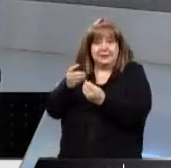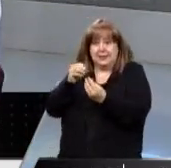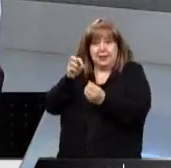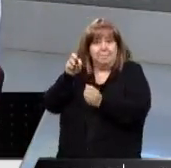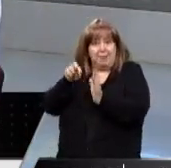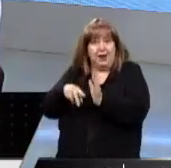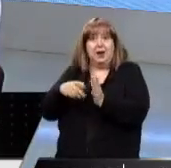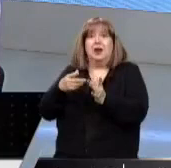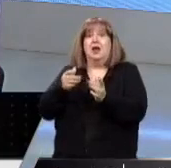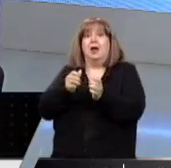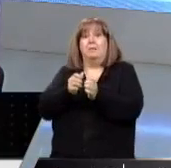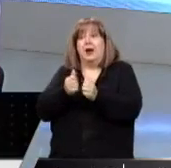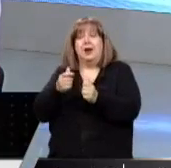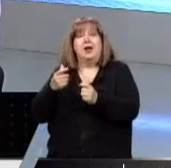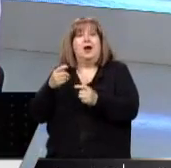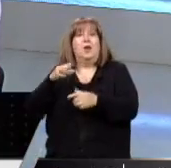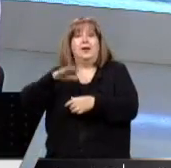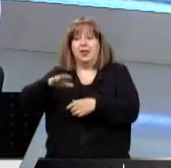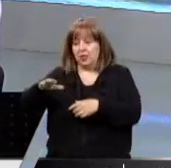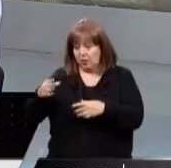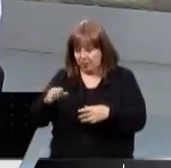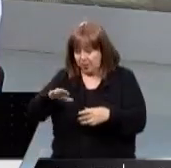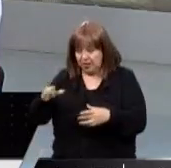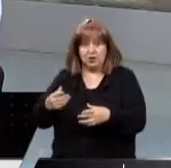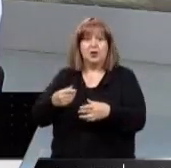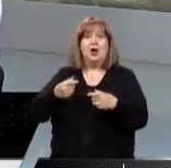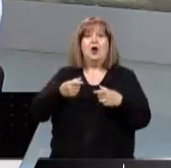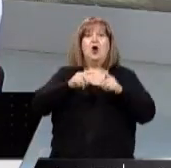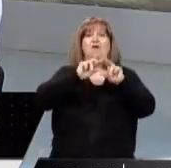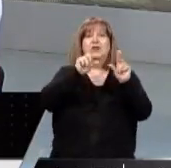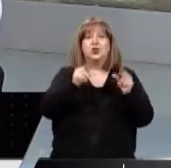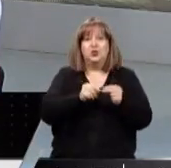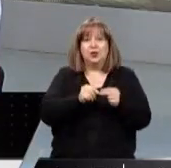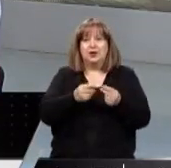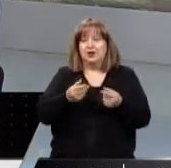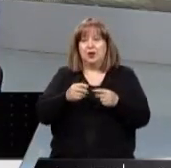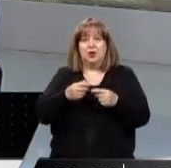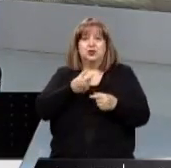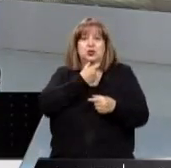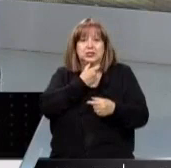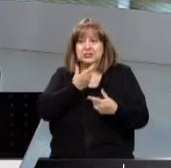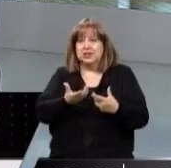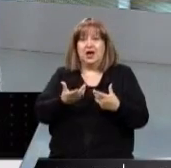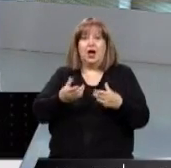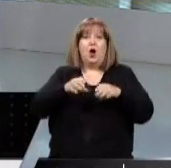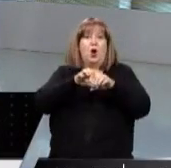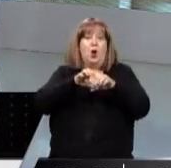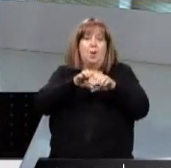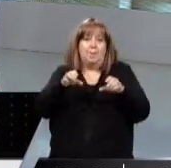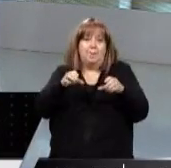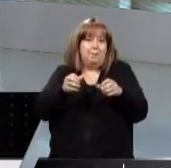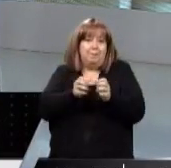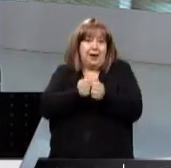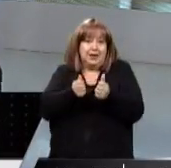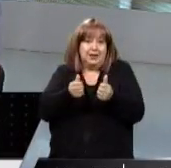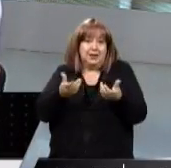Exactamente. O donde hay niños, en fin. ¿Cómo le decís que no puedes comprarle una factura? Algo que es... Bueno, o un bollito de pan. O un bollito de